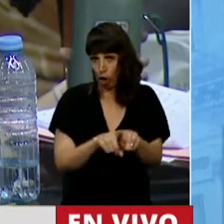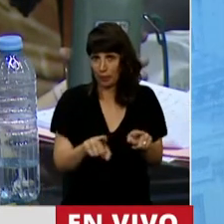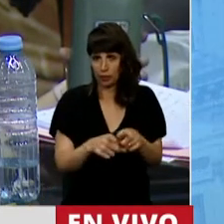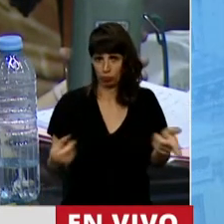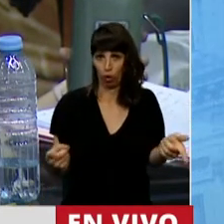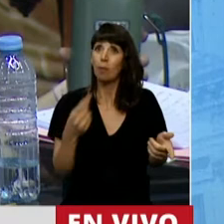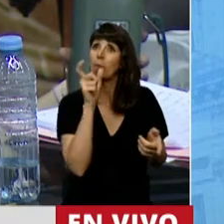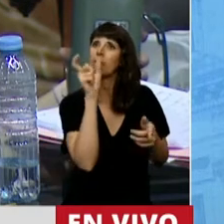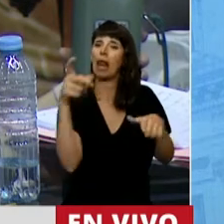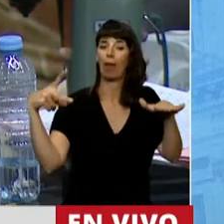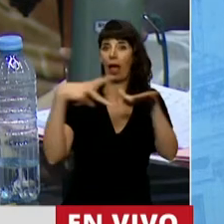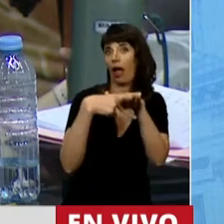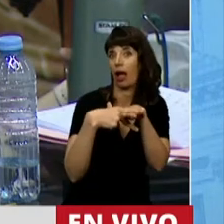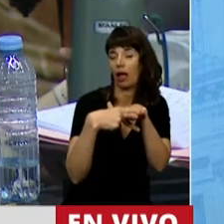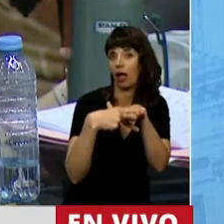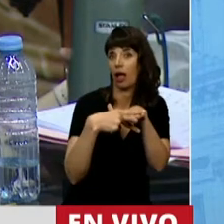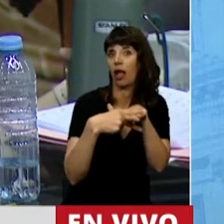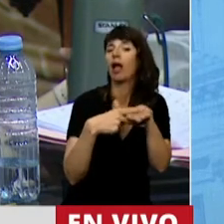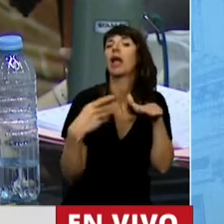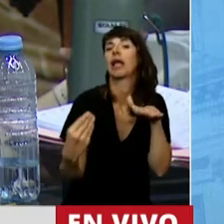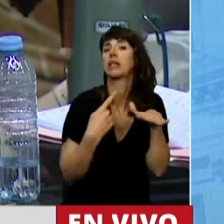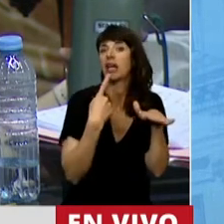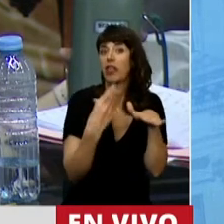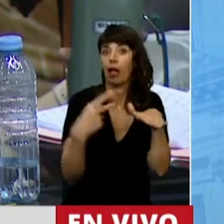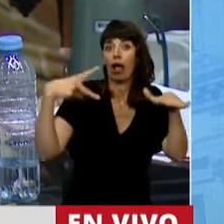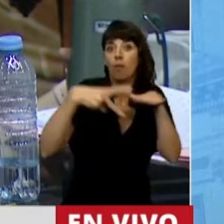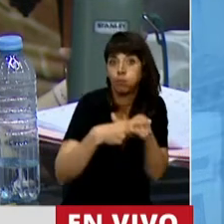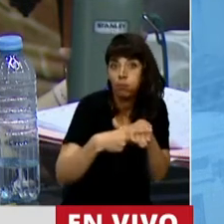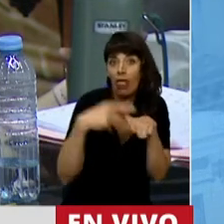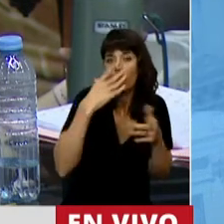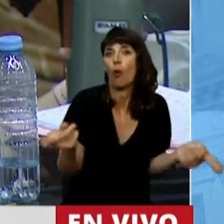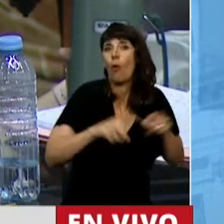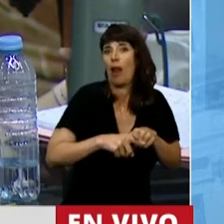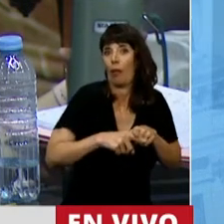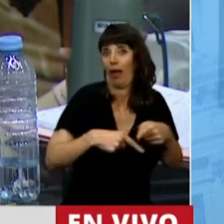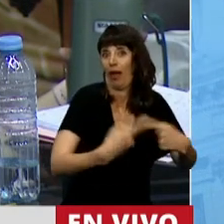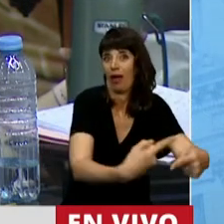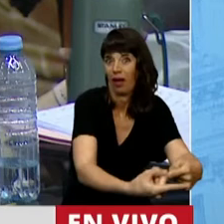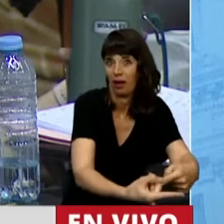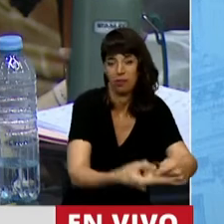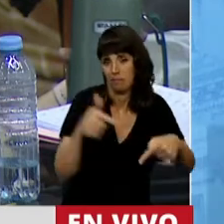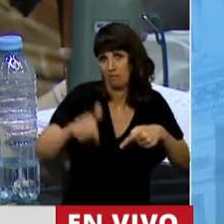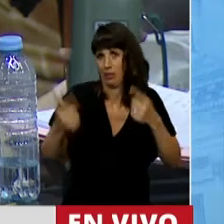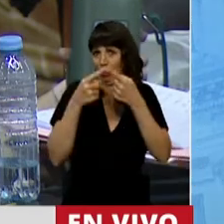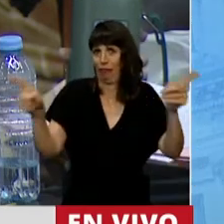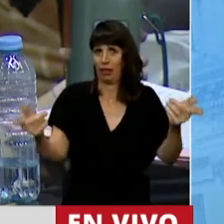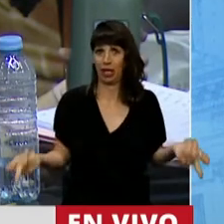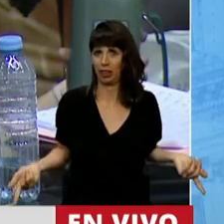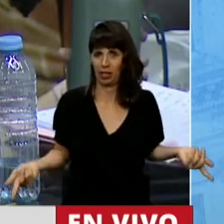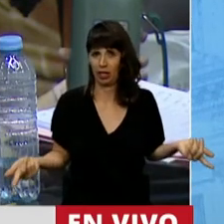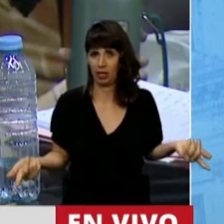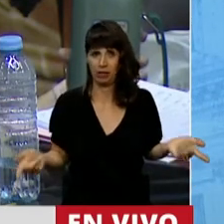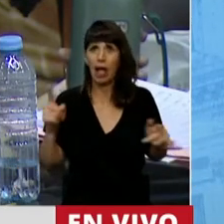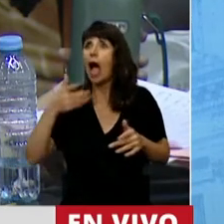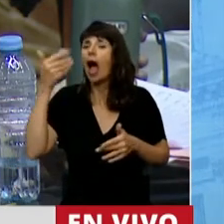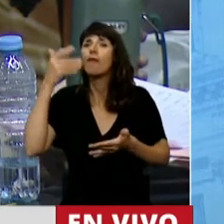Interrumpir se habla cuando se da la posibilidad de poder continuar en el tiempo. Acá no, estamos hablando de